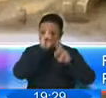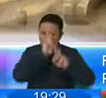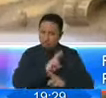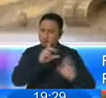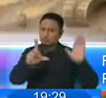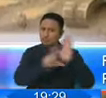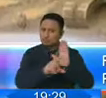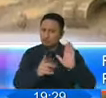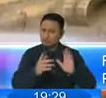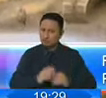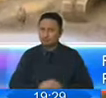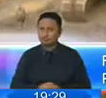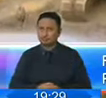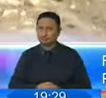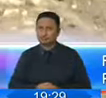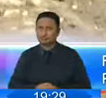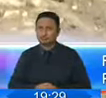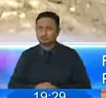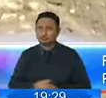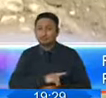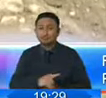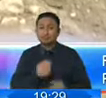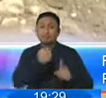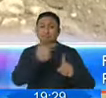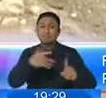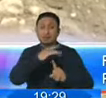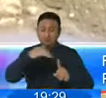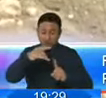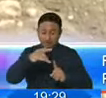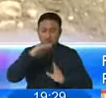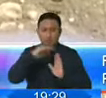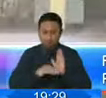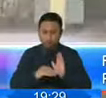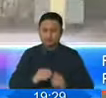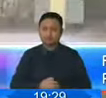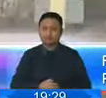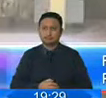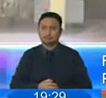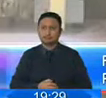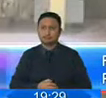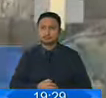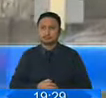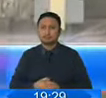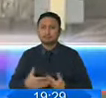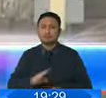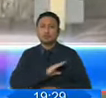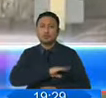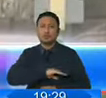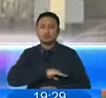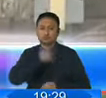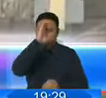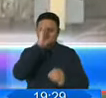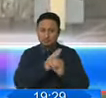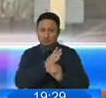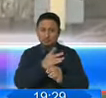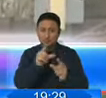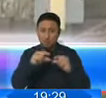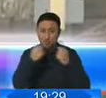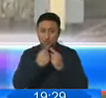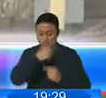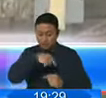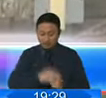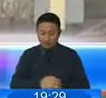lo prescrito en la ley y minimizando al máximo sus impactos ambientales. La misión de la brigada es, pues, como